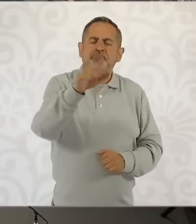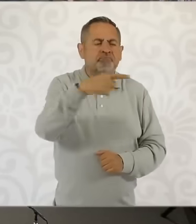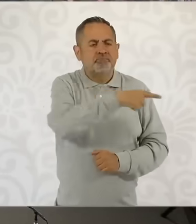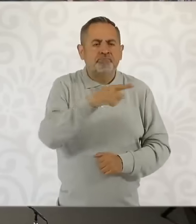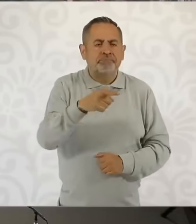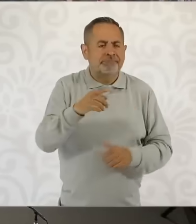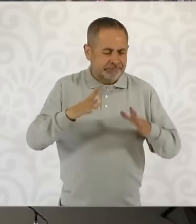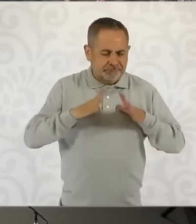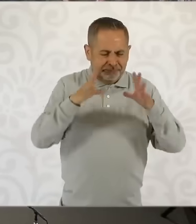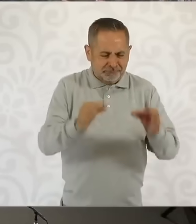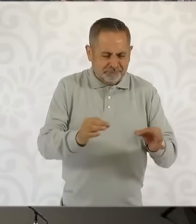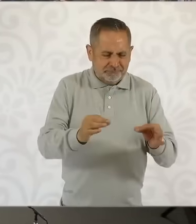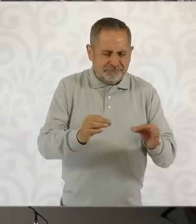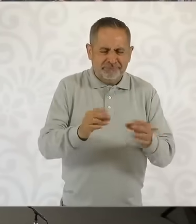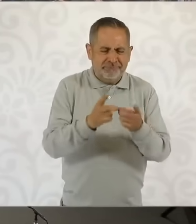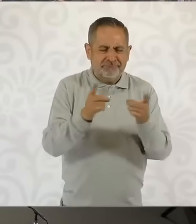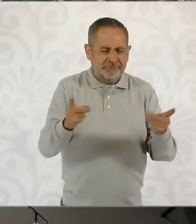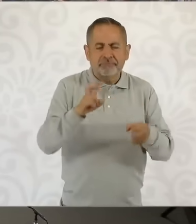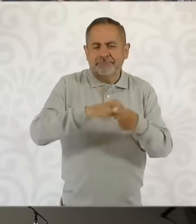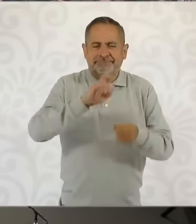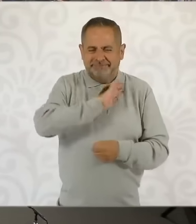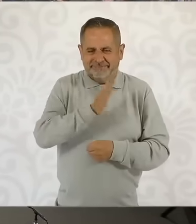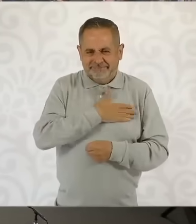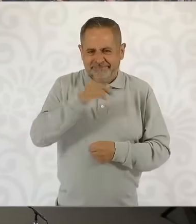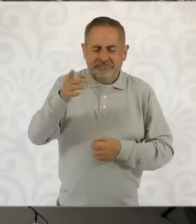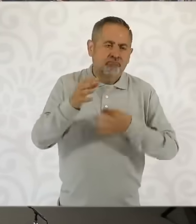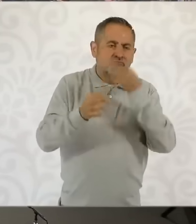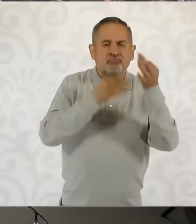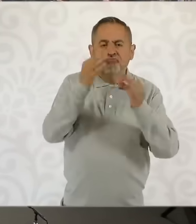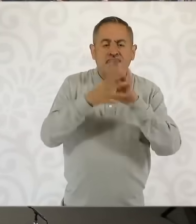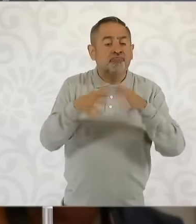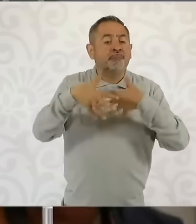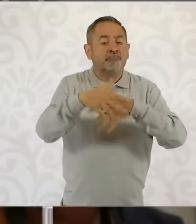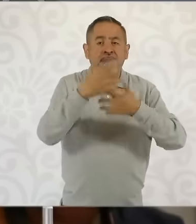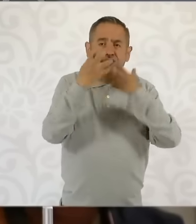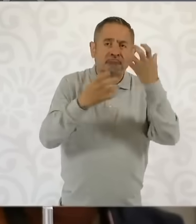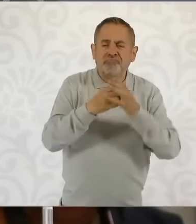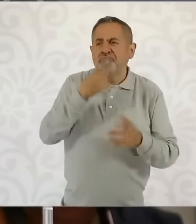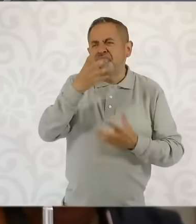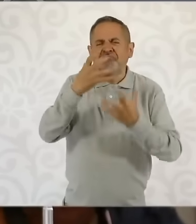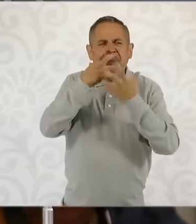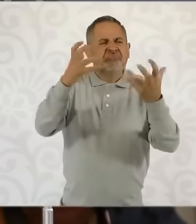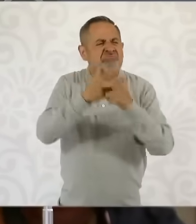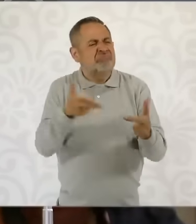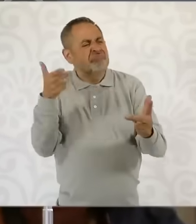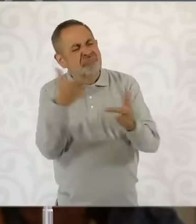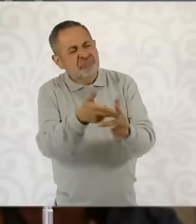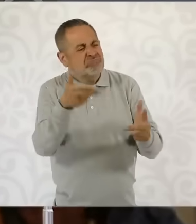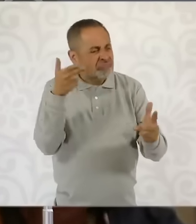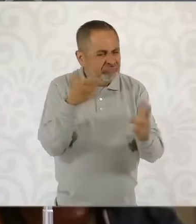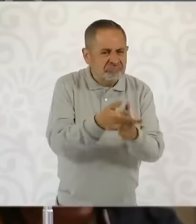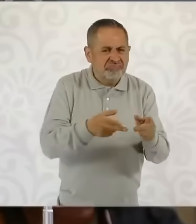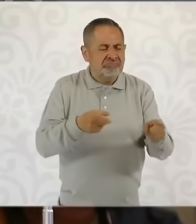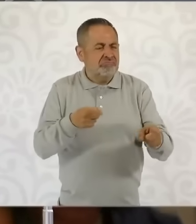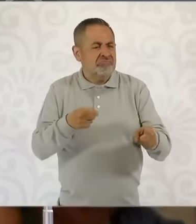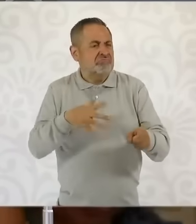Fundación Ultralibertad y Desarrollo en Oviedo, España, manifestantes gritaron asesino, corrupto y narcopresidente